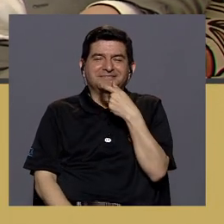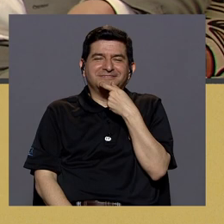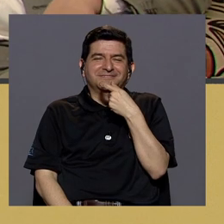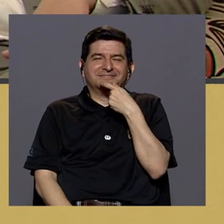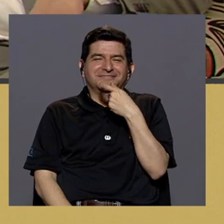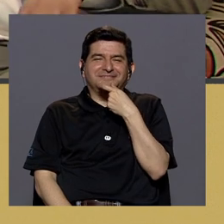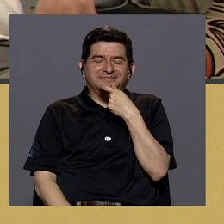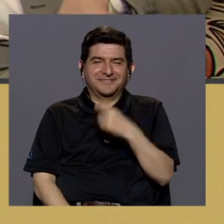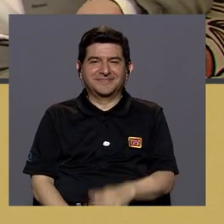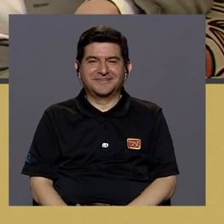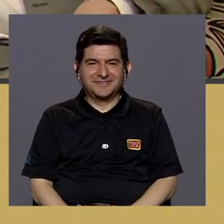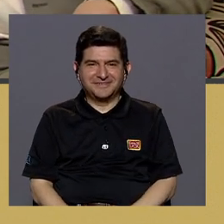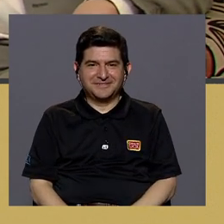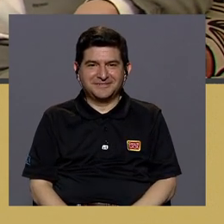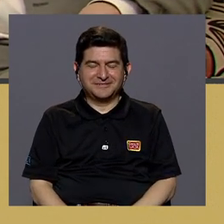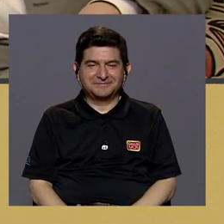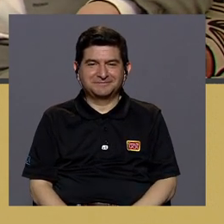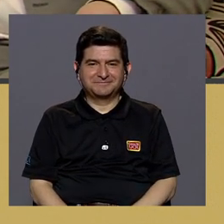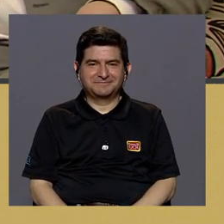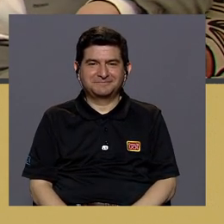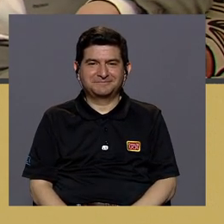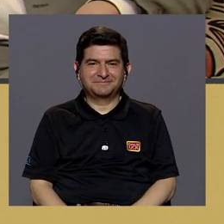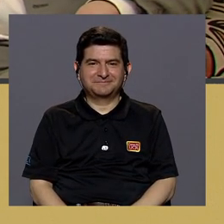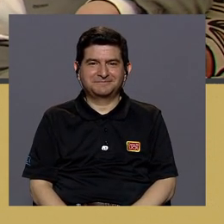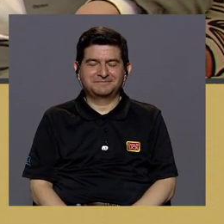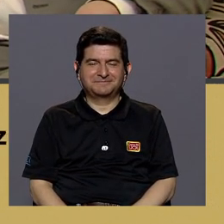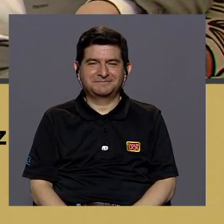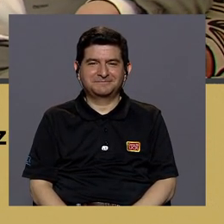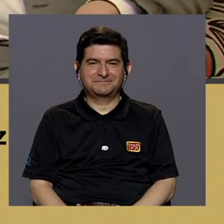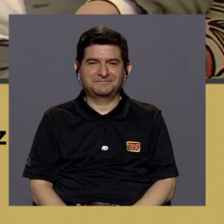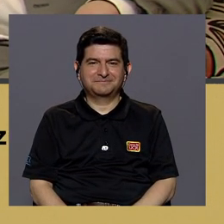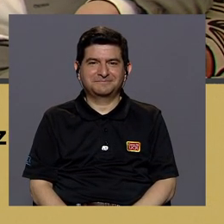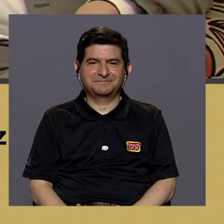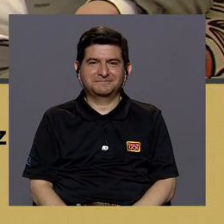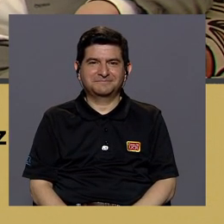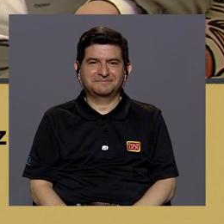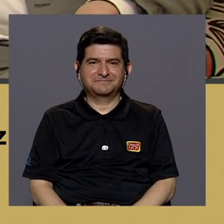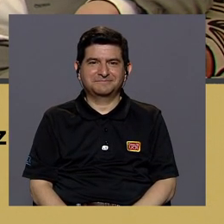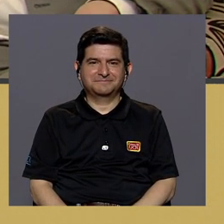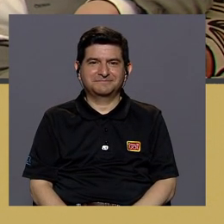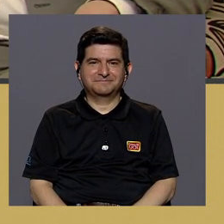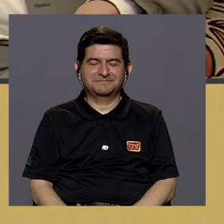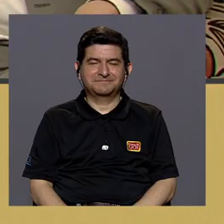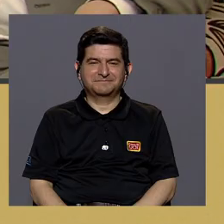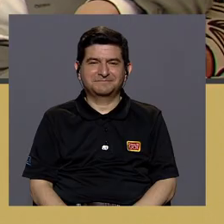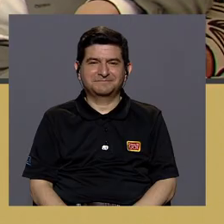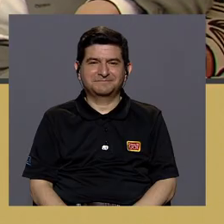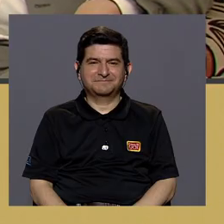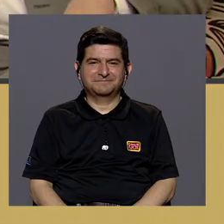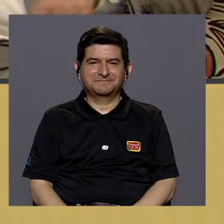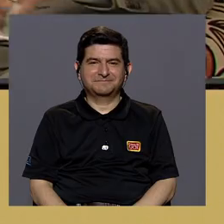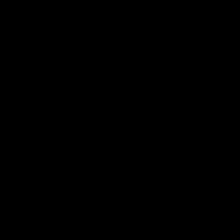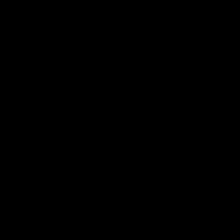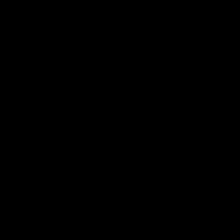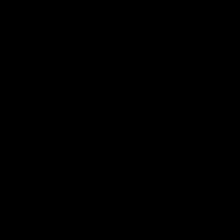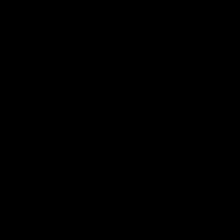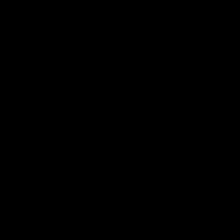Yo nunca estuve dormida, Yana. Qué bueno.